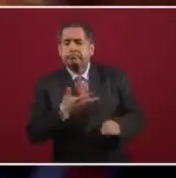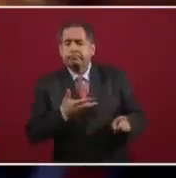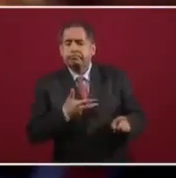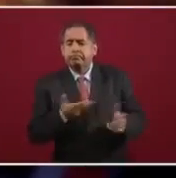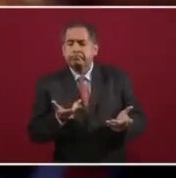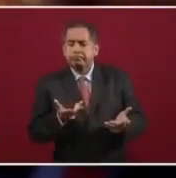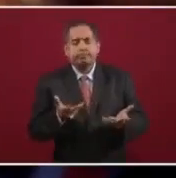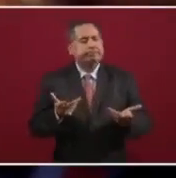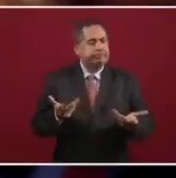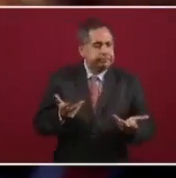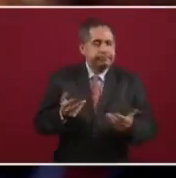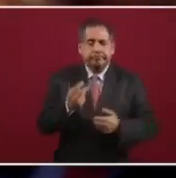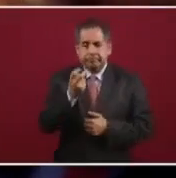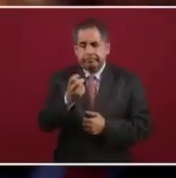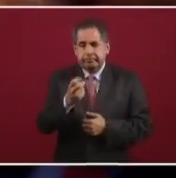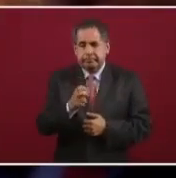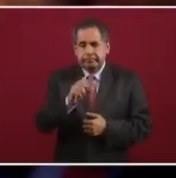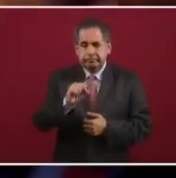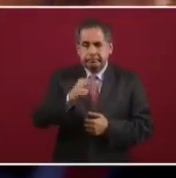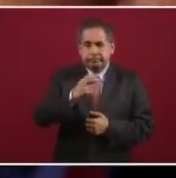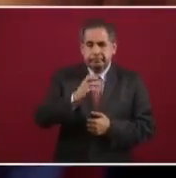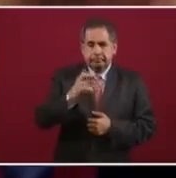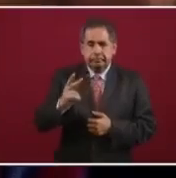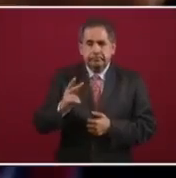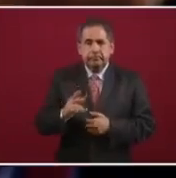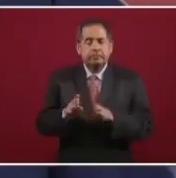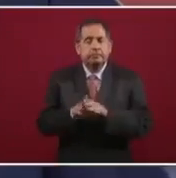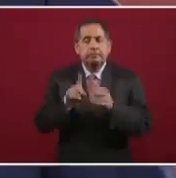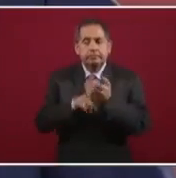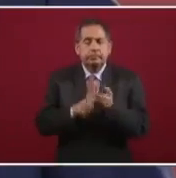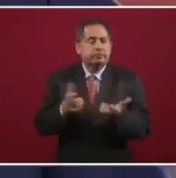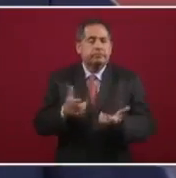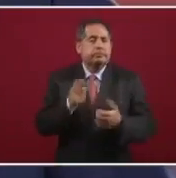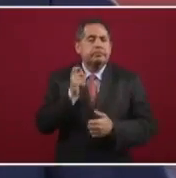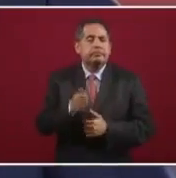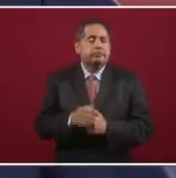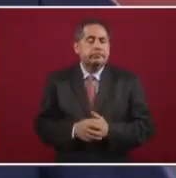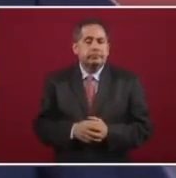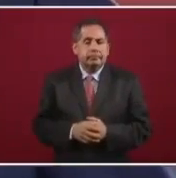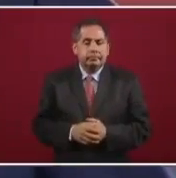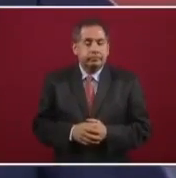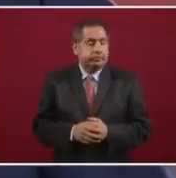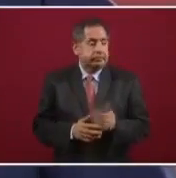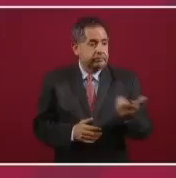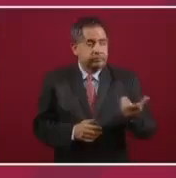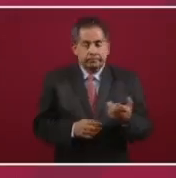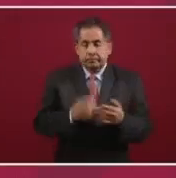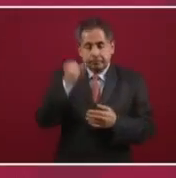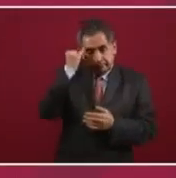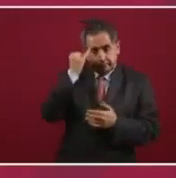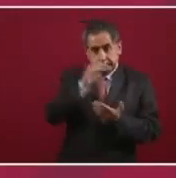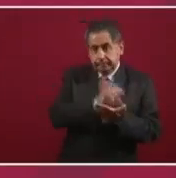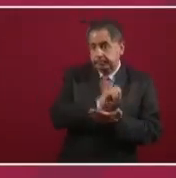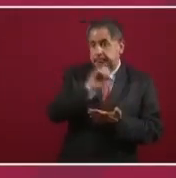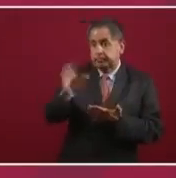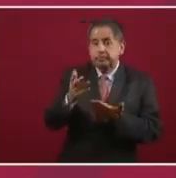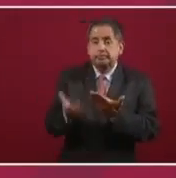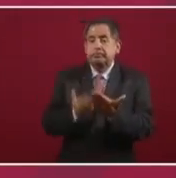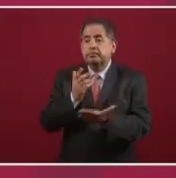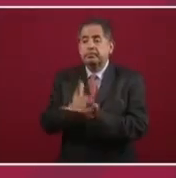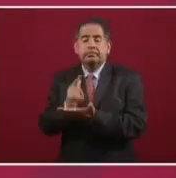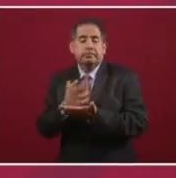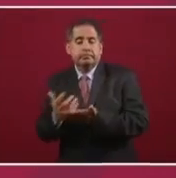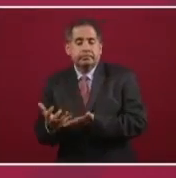Por eso Hacienda lo que hace es enviar una iniciativa de ley de